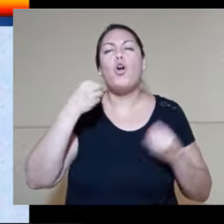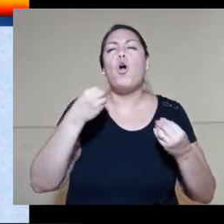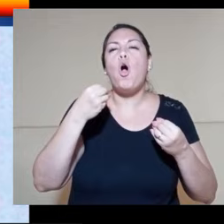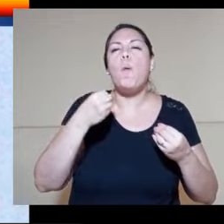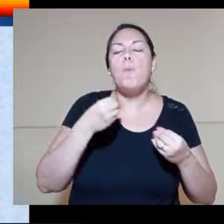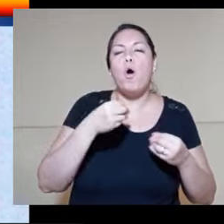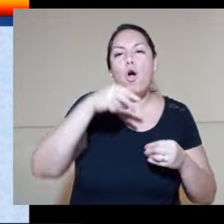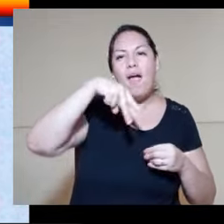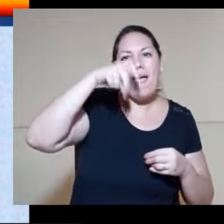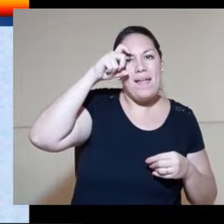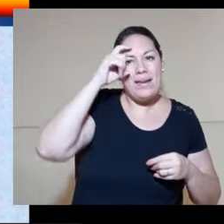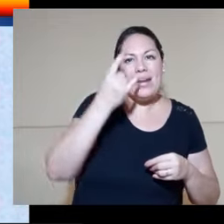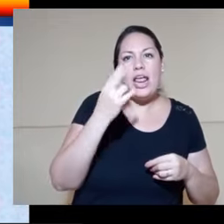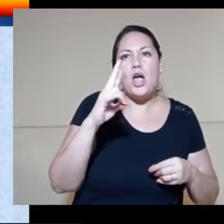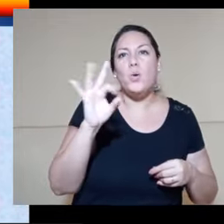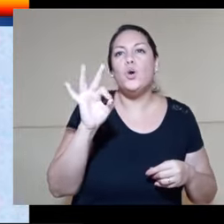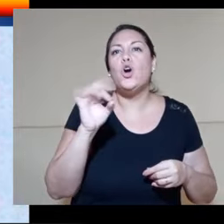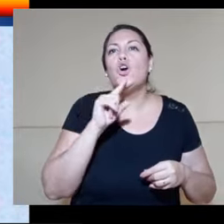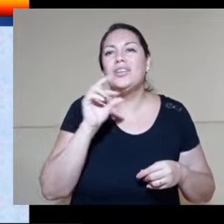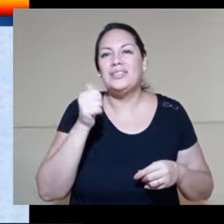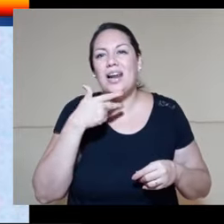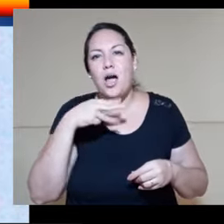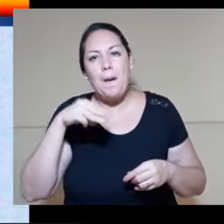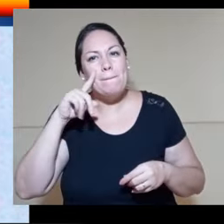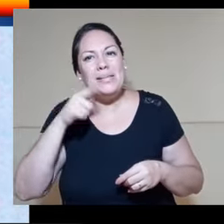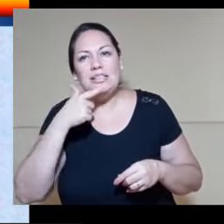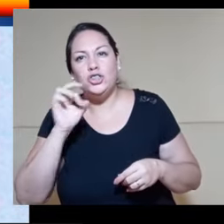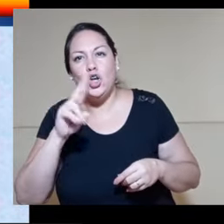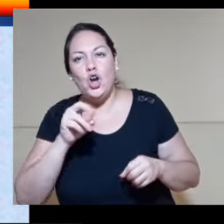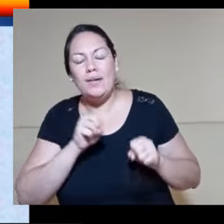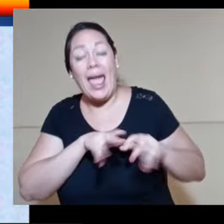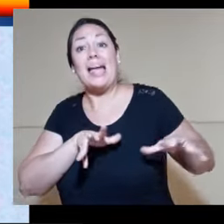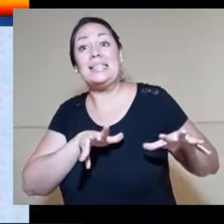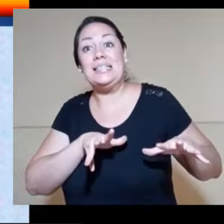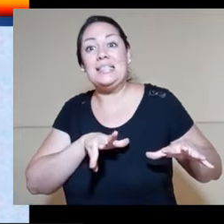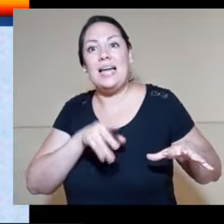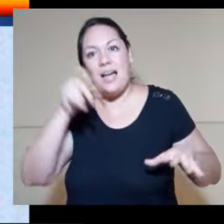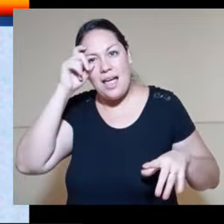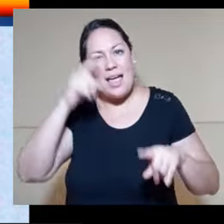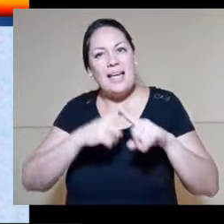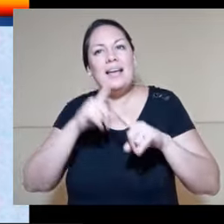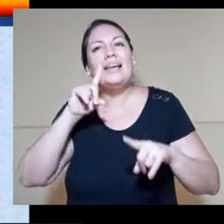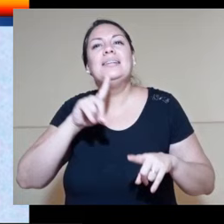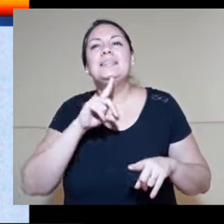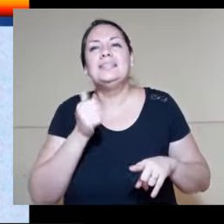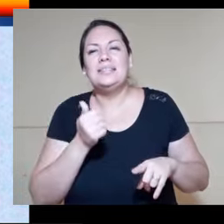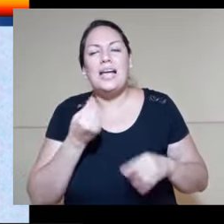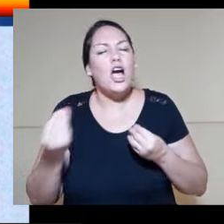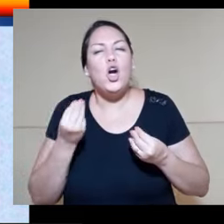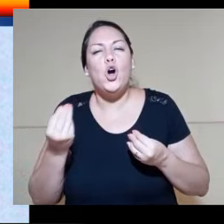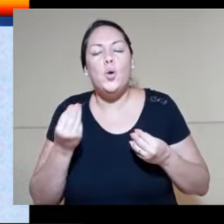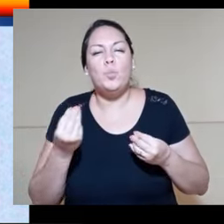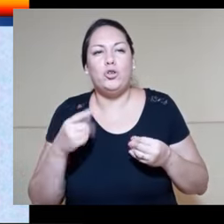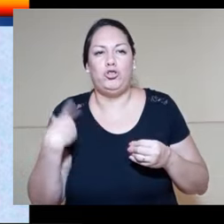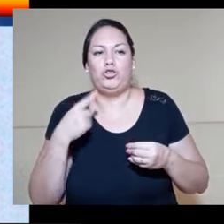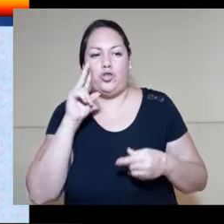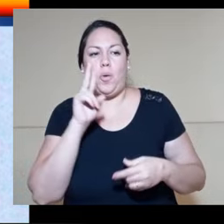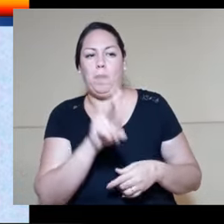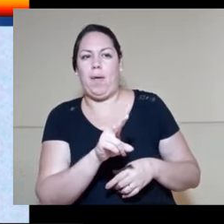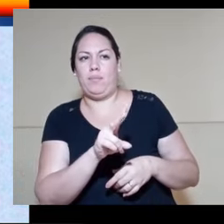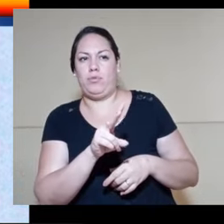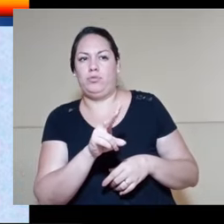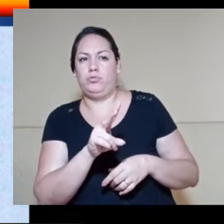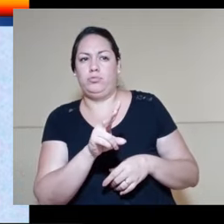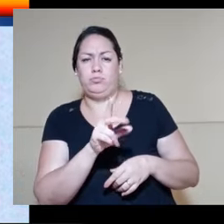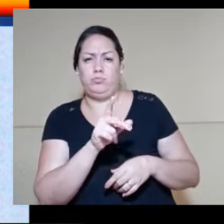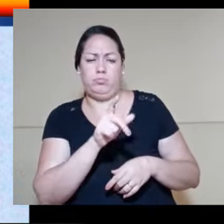un neurotransmisor excita, porque el mecanismo fisiológico es la excitación. Nosotros